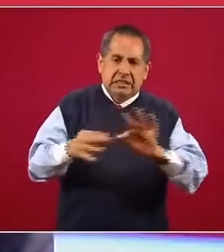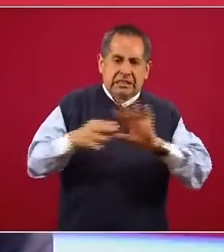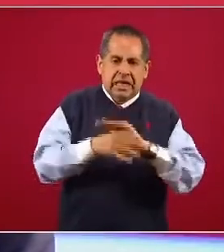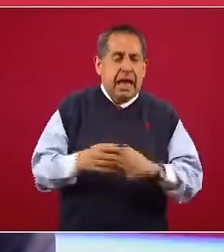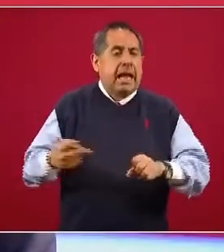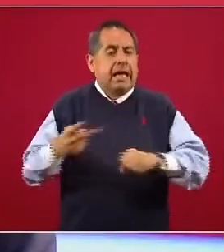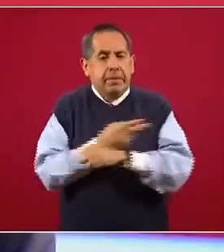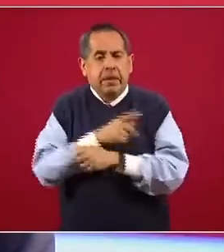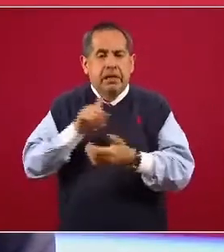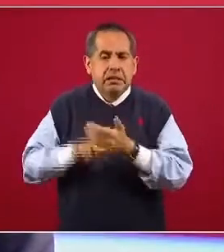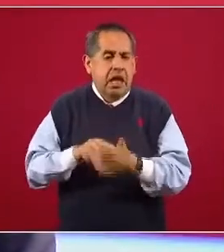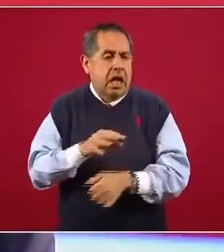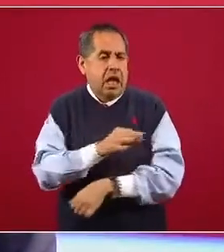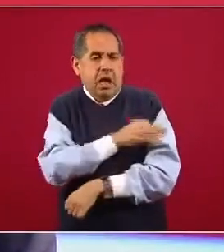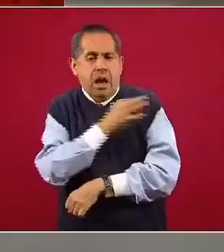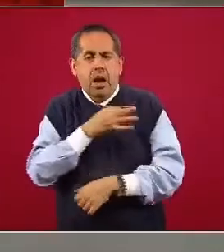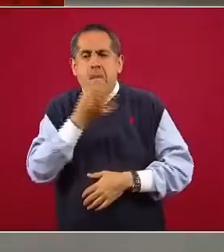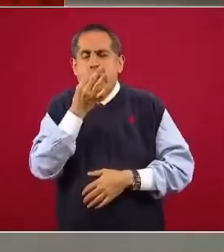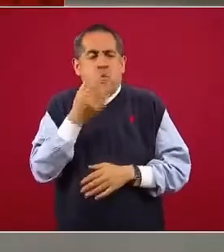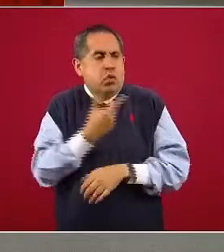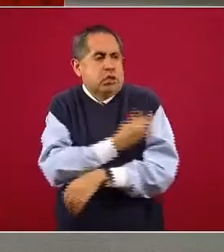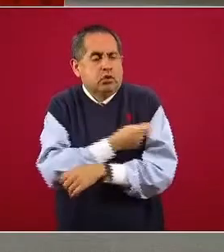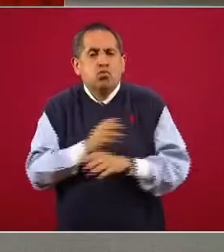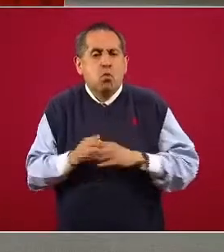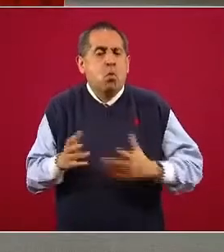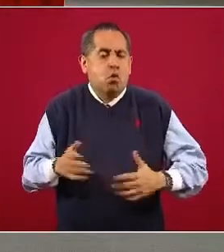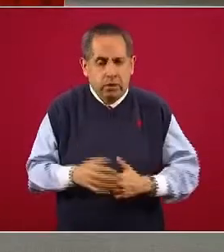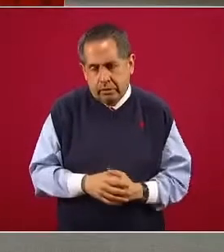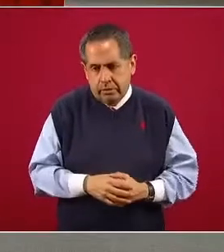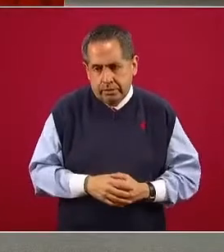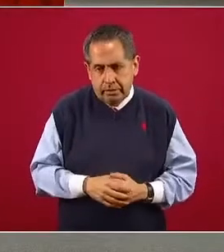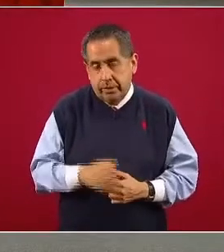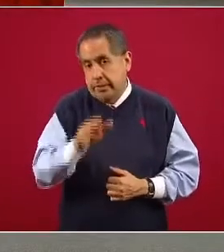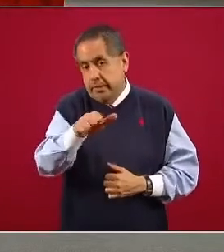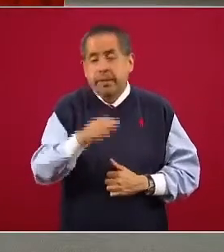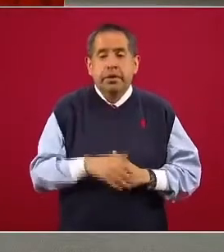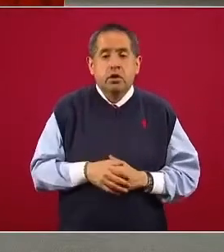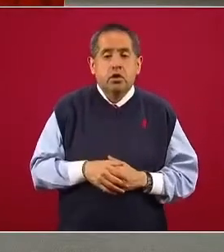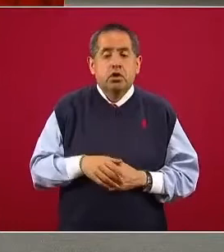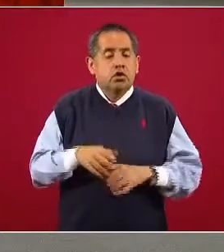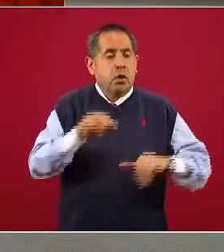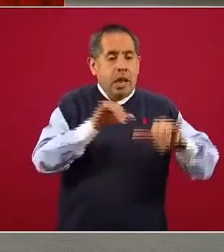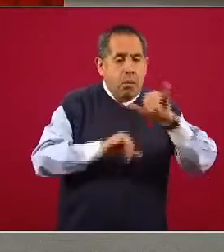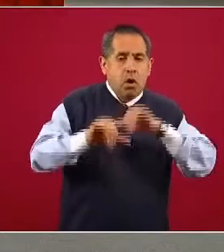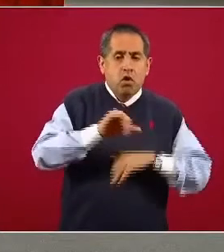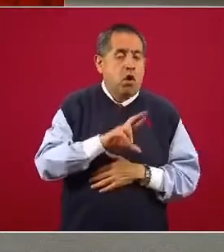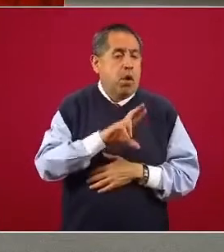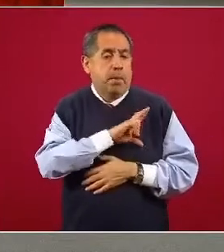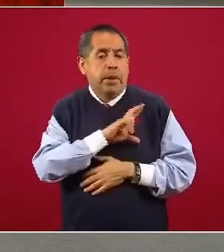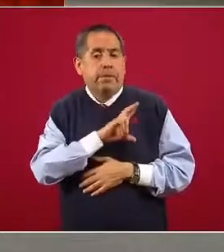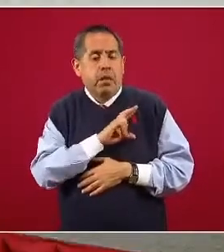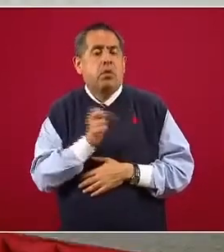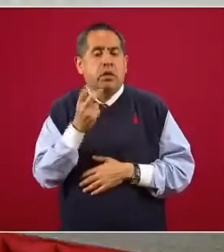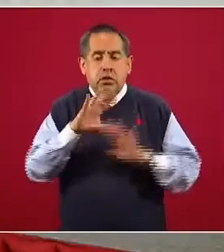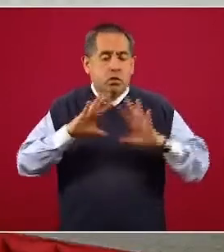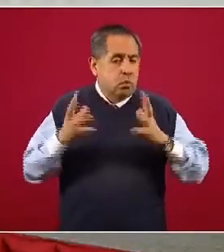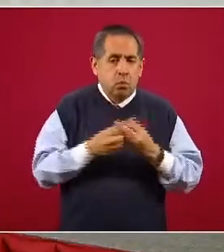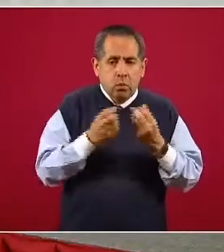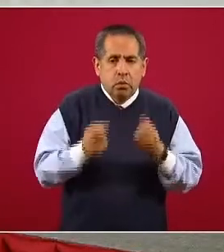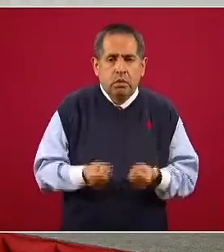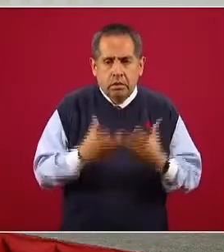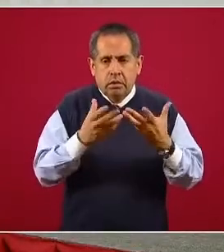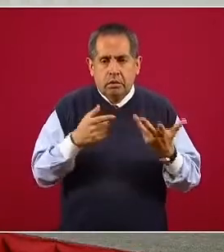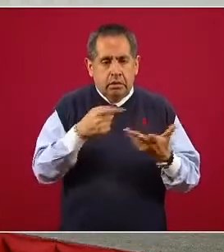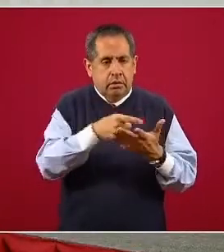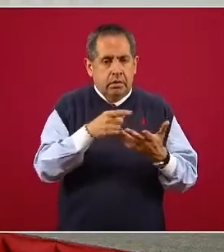van las vacunas. Doctor Alomía. Sí, en relación a los laboratorios privados, el listado de